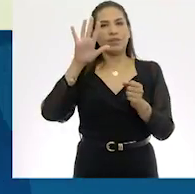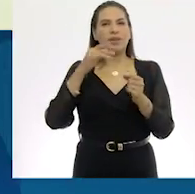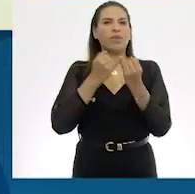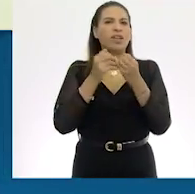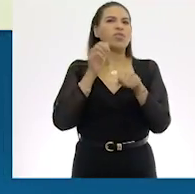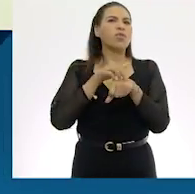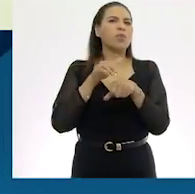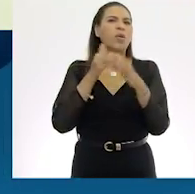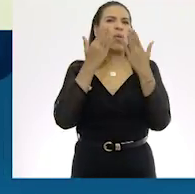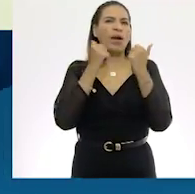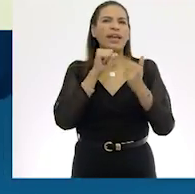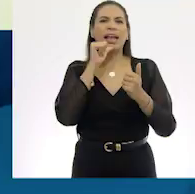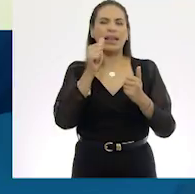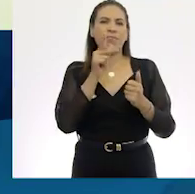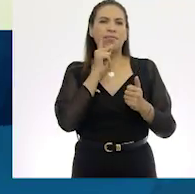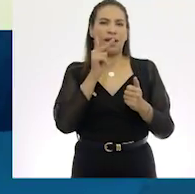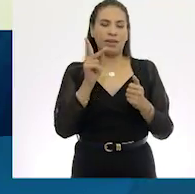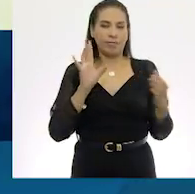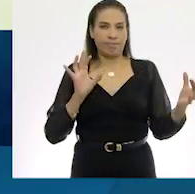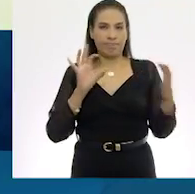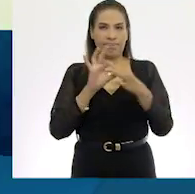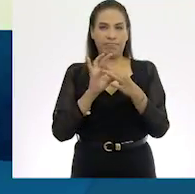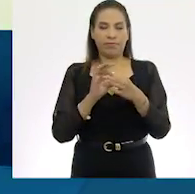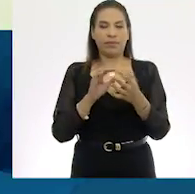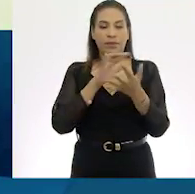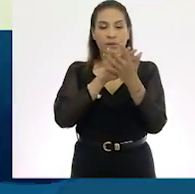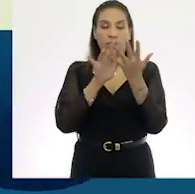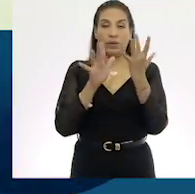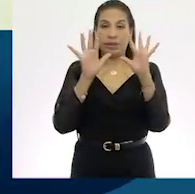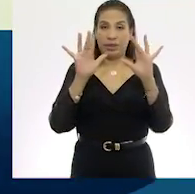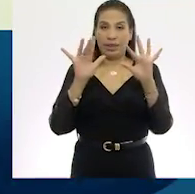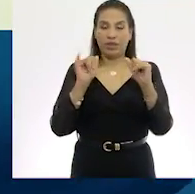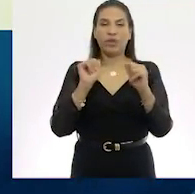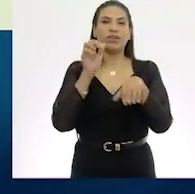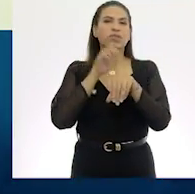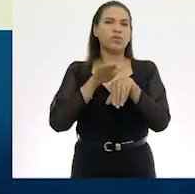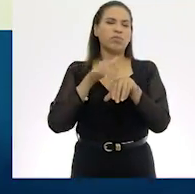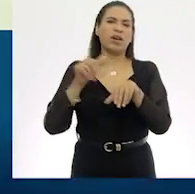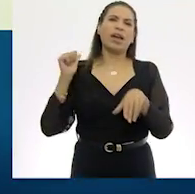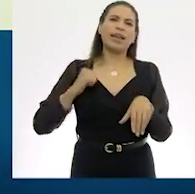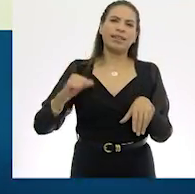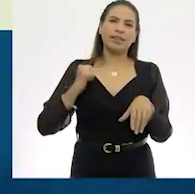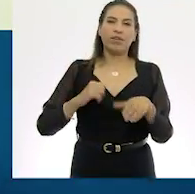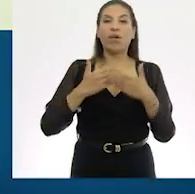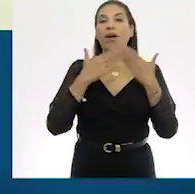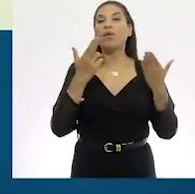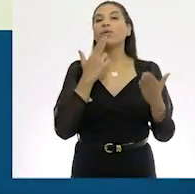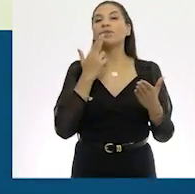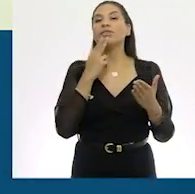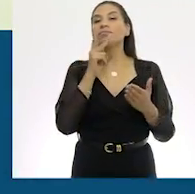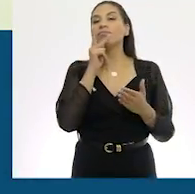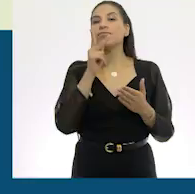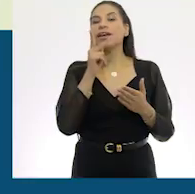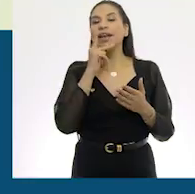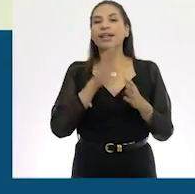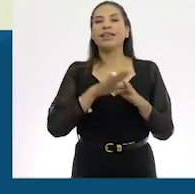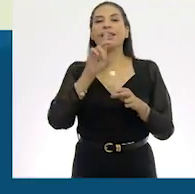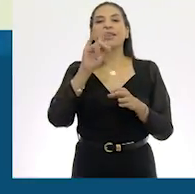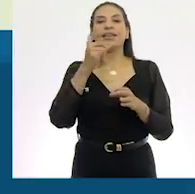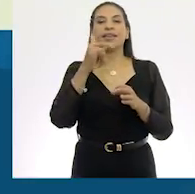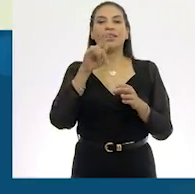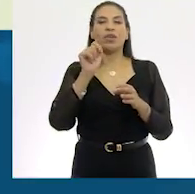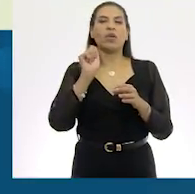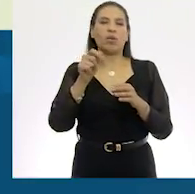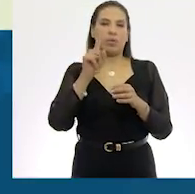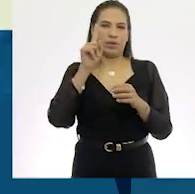números sin palabras. El vínculo entre dedos y números es antiguo. Hoy día usamos la palabra dígito, dedo en